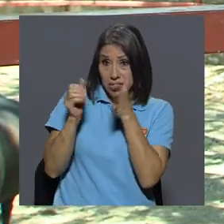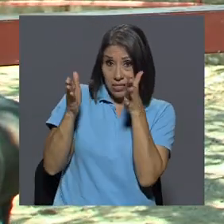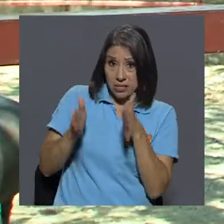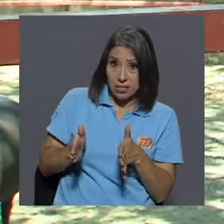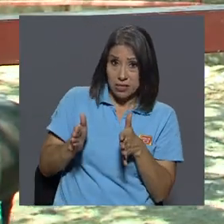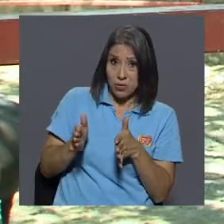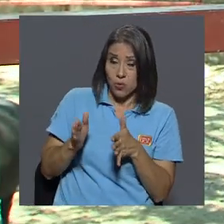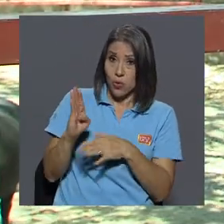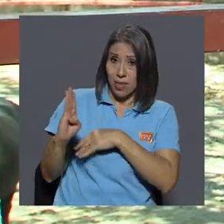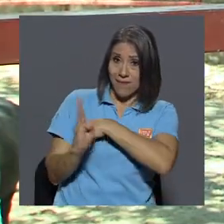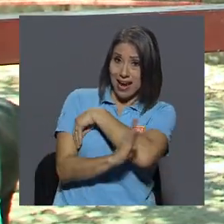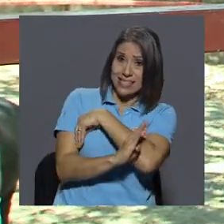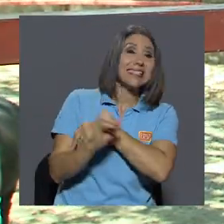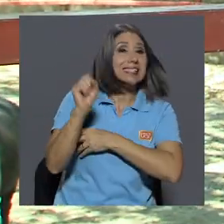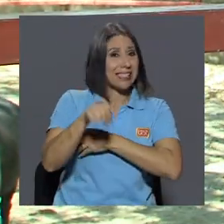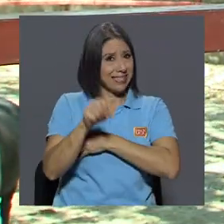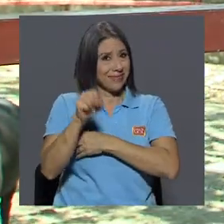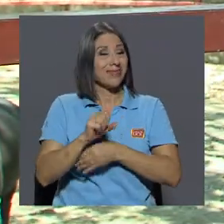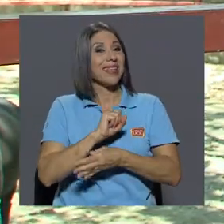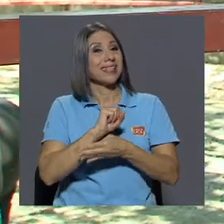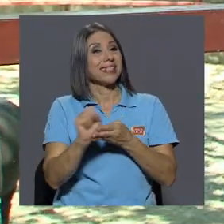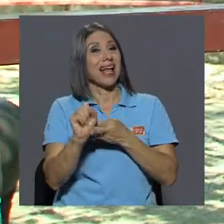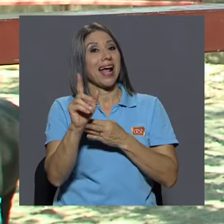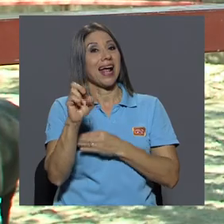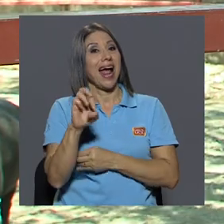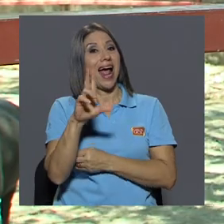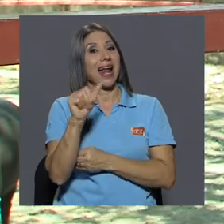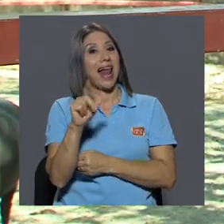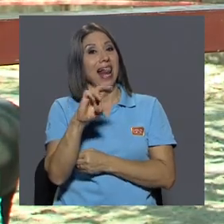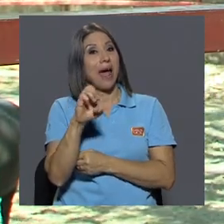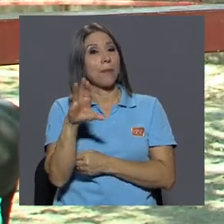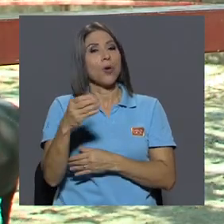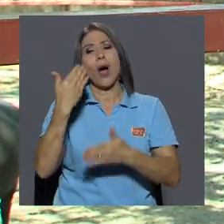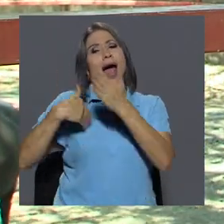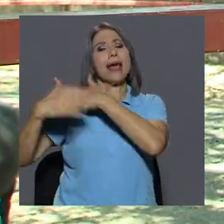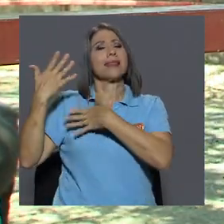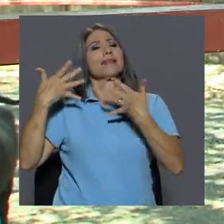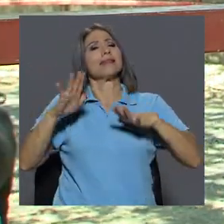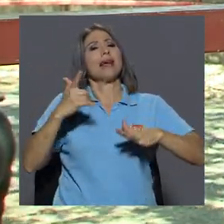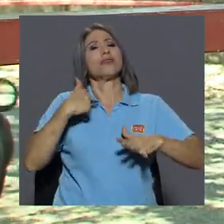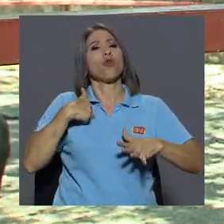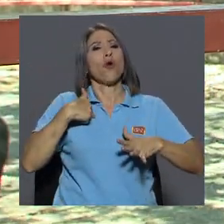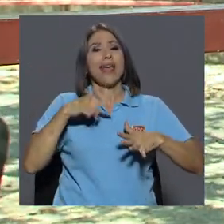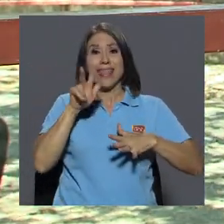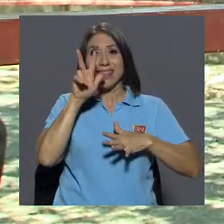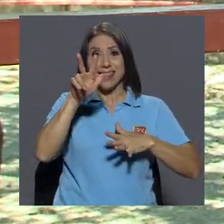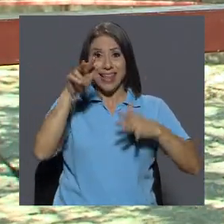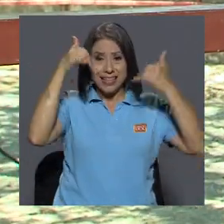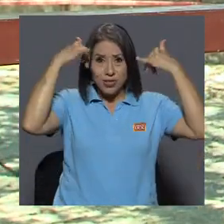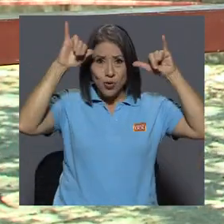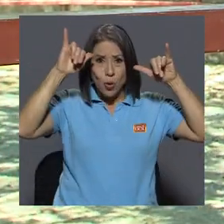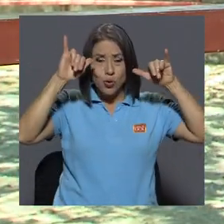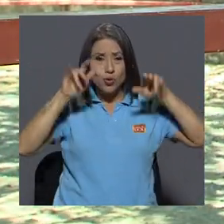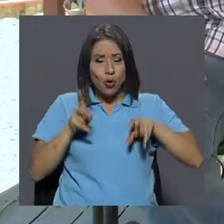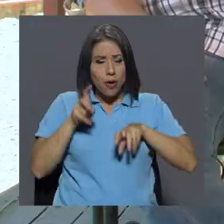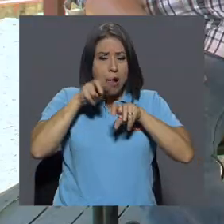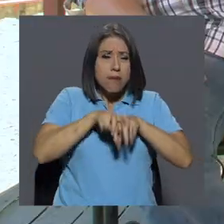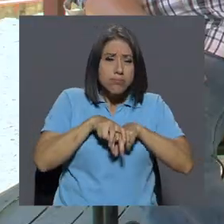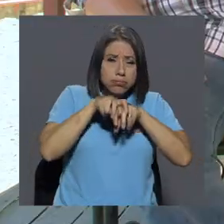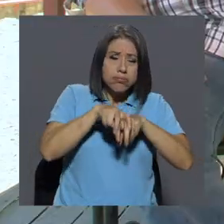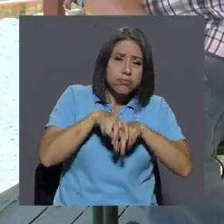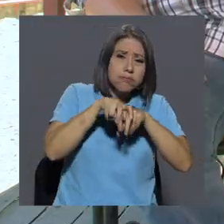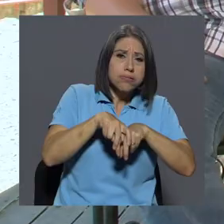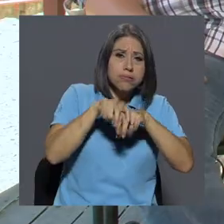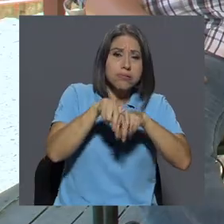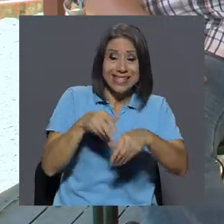El 5 de junio. Vengo de montar 3 toros a la par de donde está la caja del Seguro Social, ahí